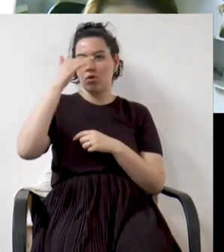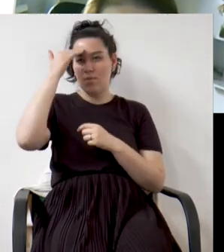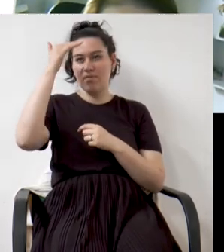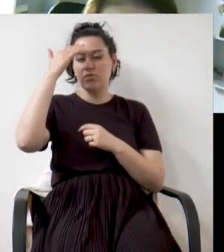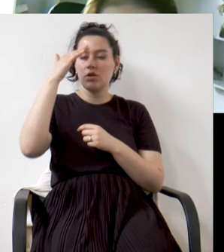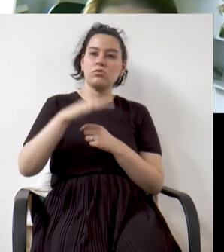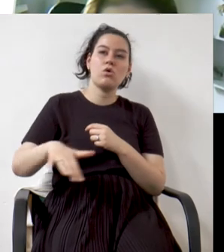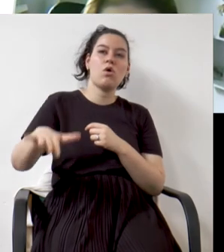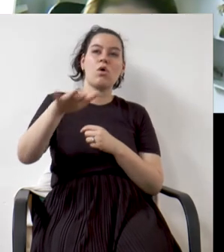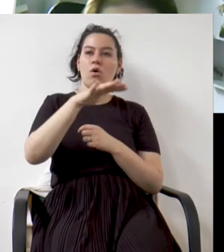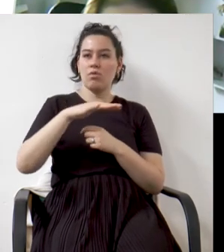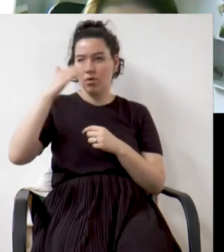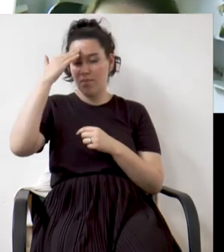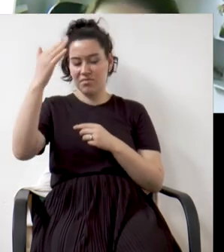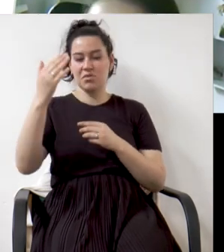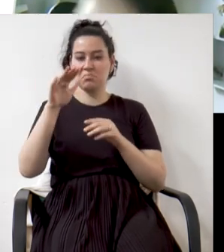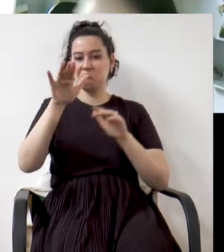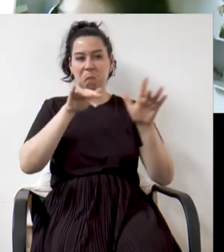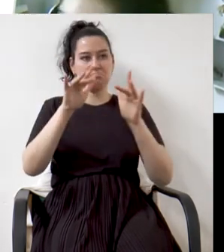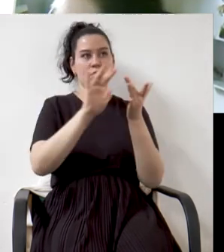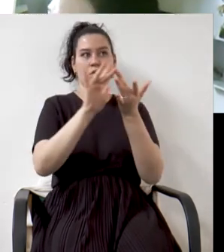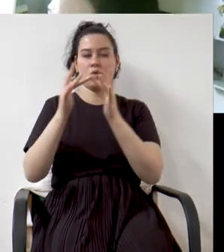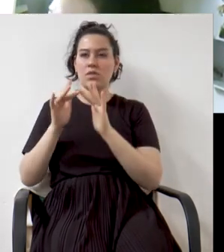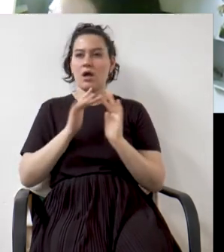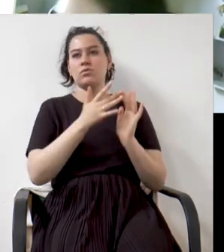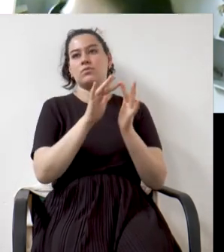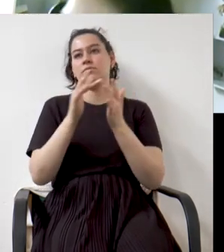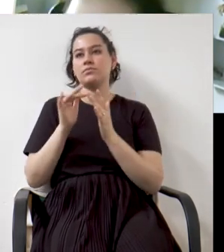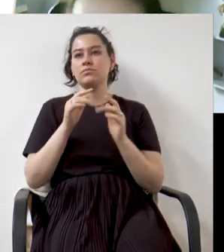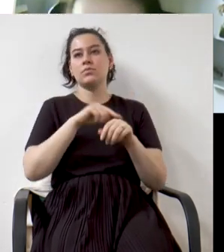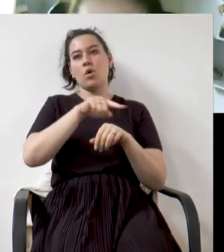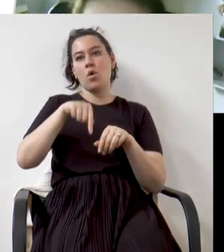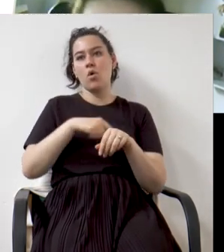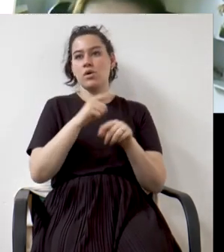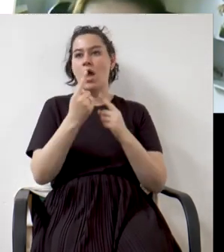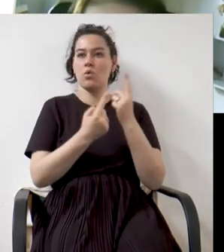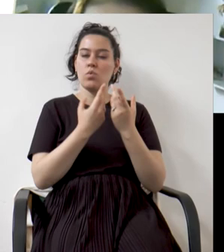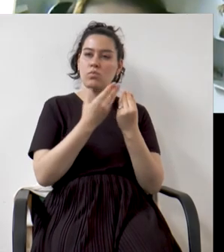Todos los docentes desde que fueron contratados con cargas horarias medias y altas, ya desde